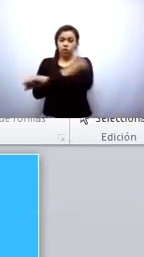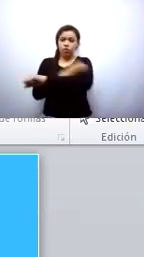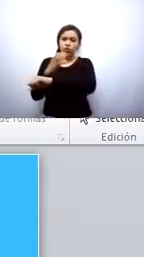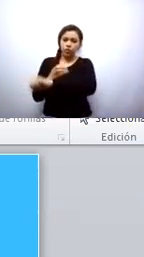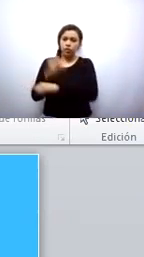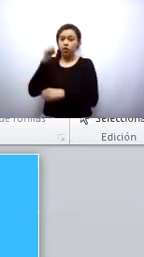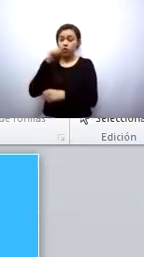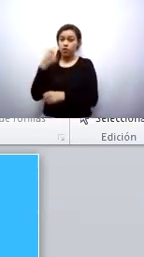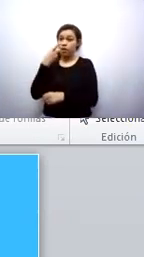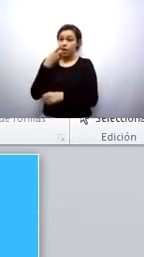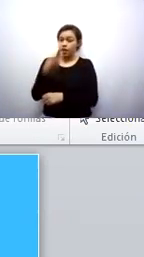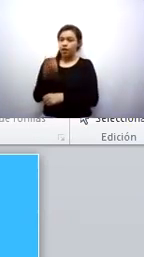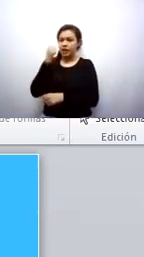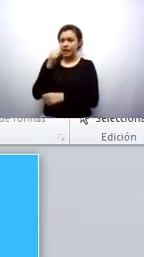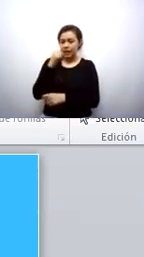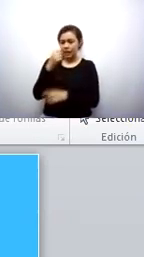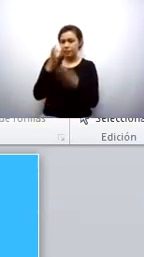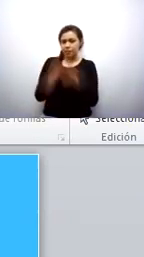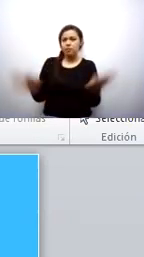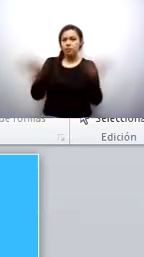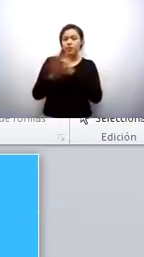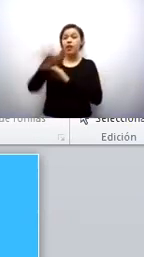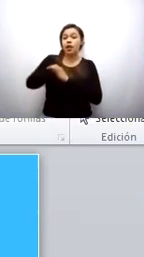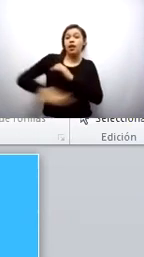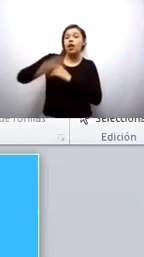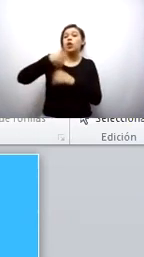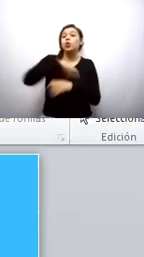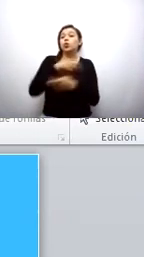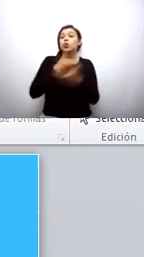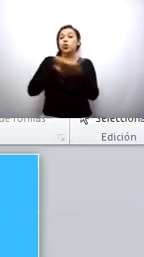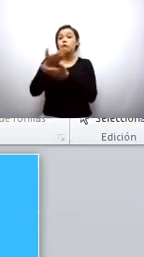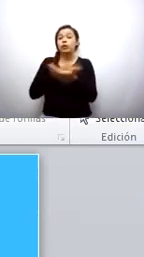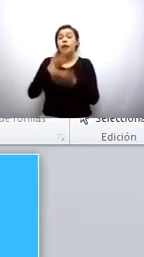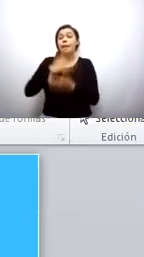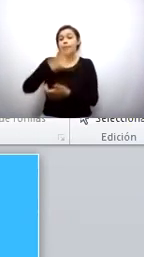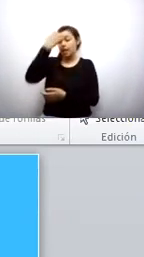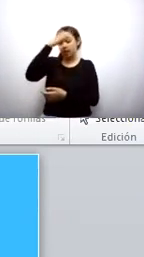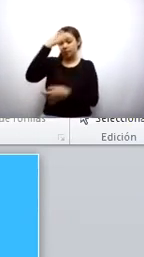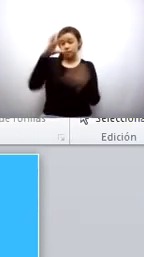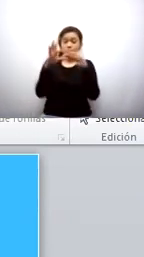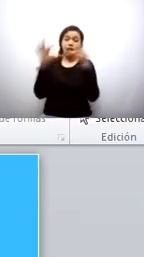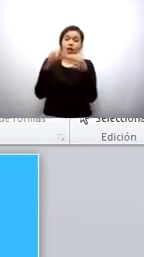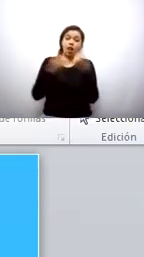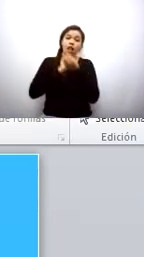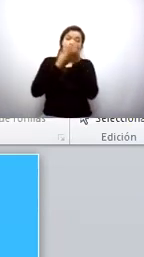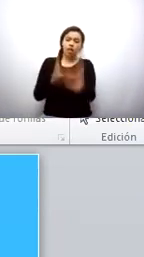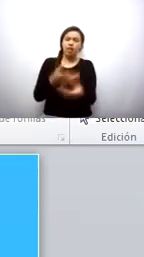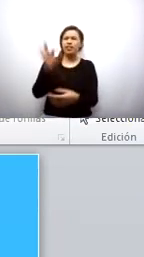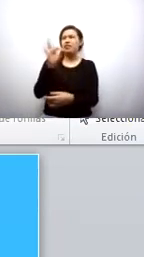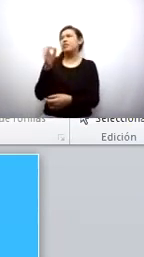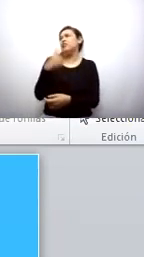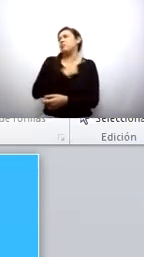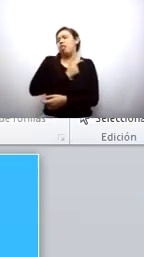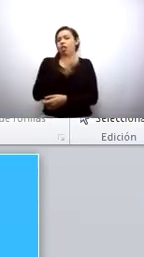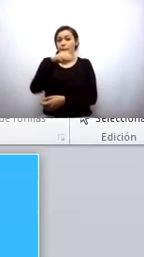ser muy importante tener espacios en los que podamos compartir cuál ha sido mi experiencia. Si a lo mejor no me gusta Meet,